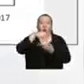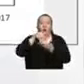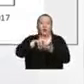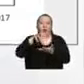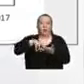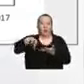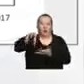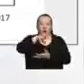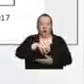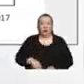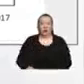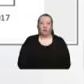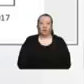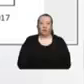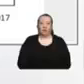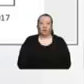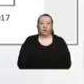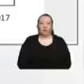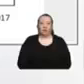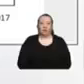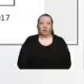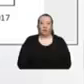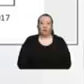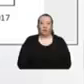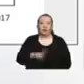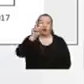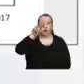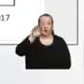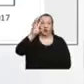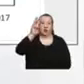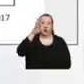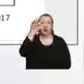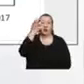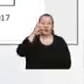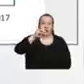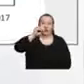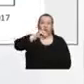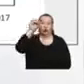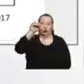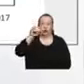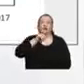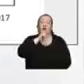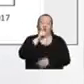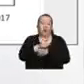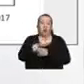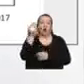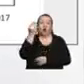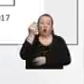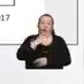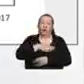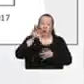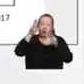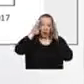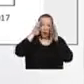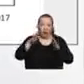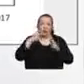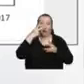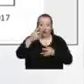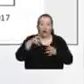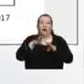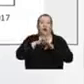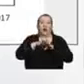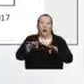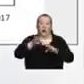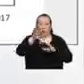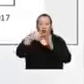subida 6% ahorita está de nuevo el 15% esta es la realidad pueden entrar jóvenes es que manejan redes sociales entren a la base de datos del banco